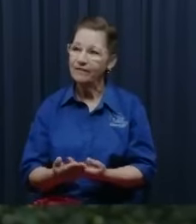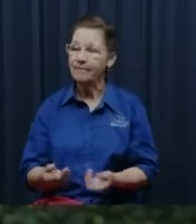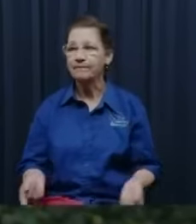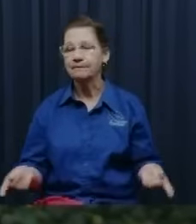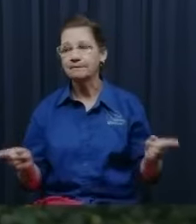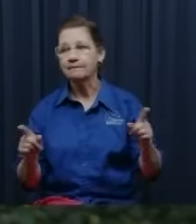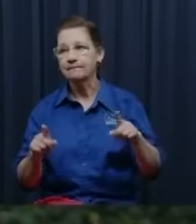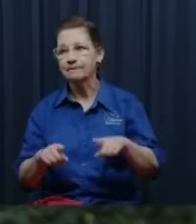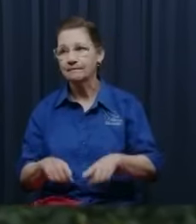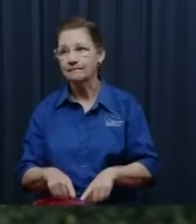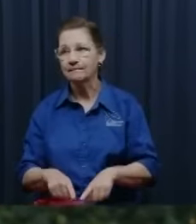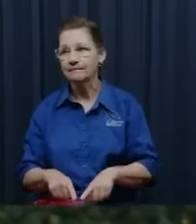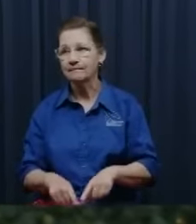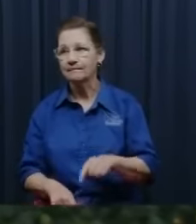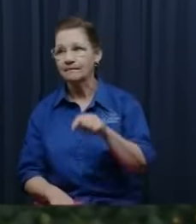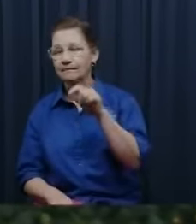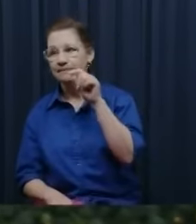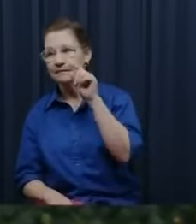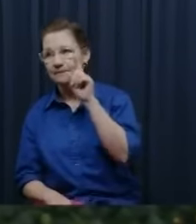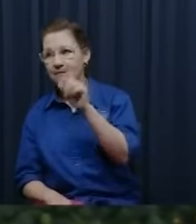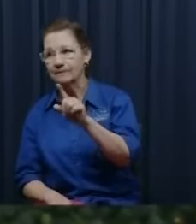pasan 1948